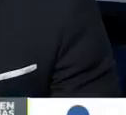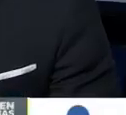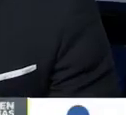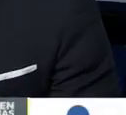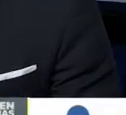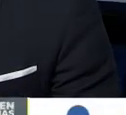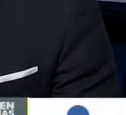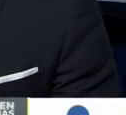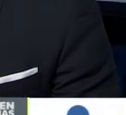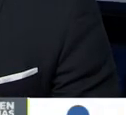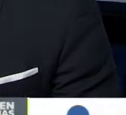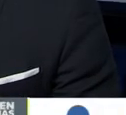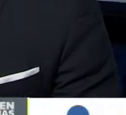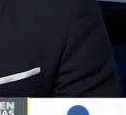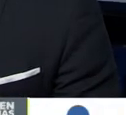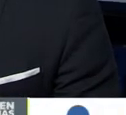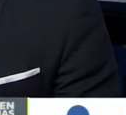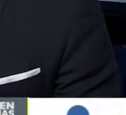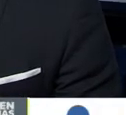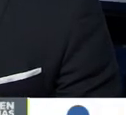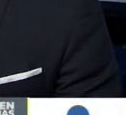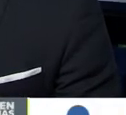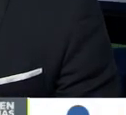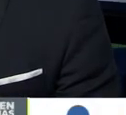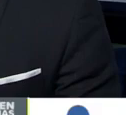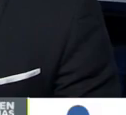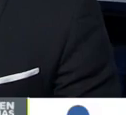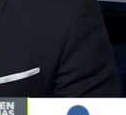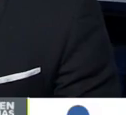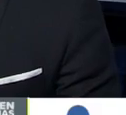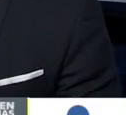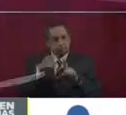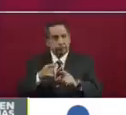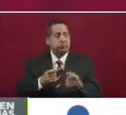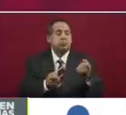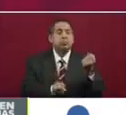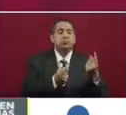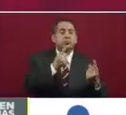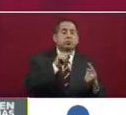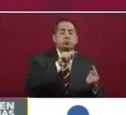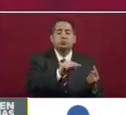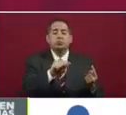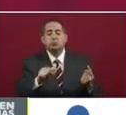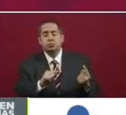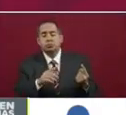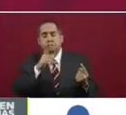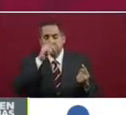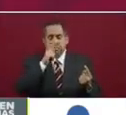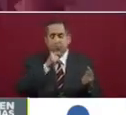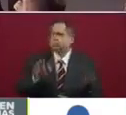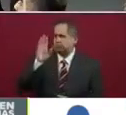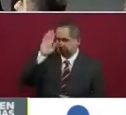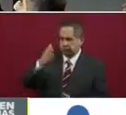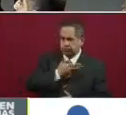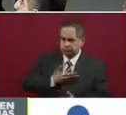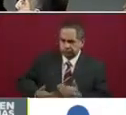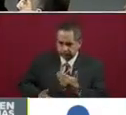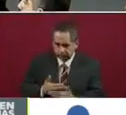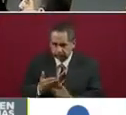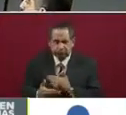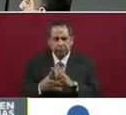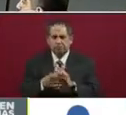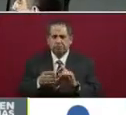por su parte, el presidente López Obrador aseguró que los taxistas siempre serán escuchados y atendidos por los gobiernos a los que les corresponde resolver